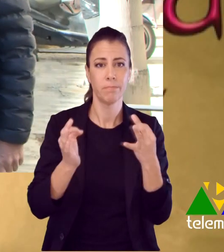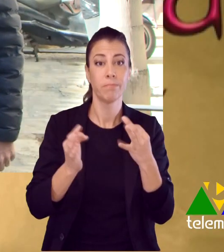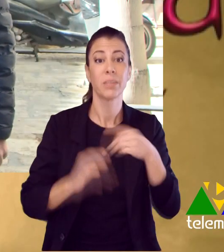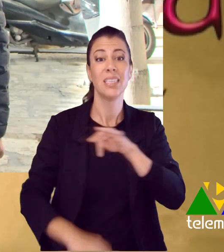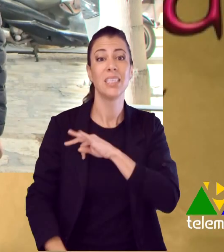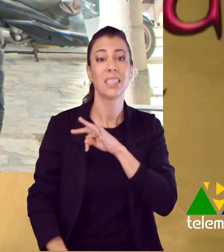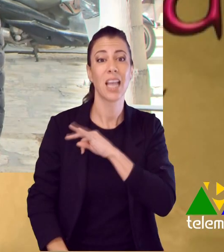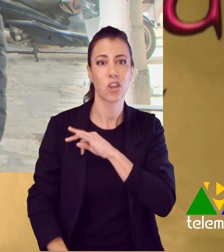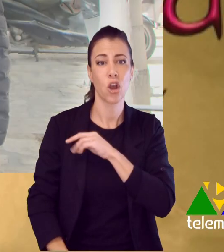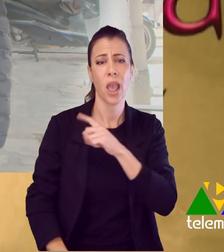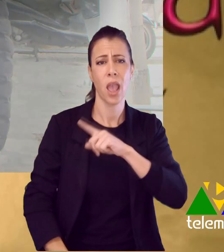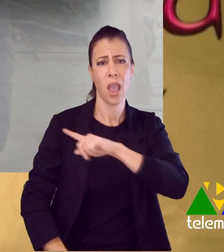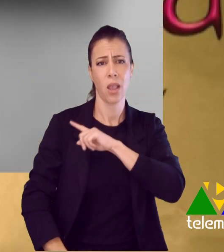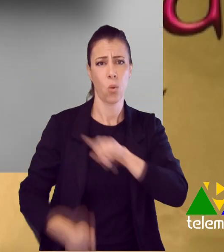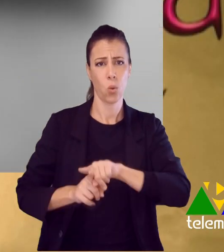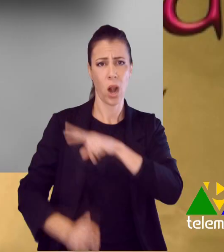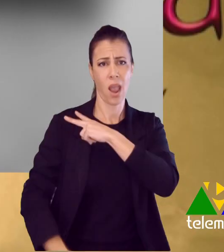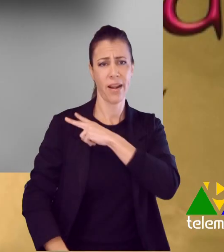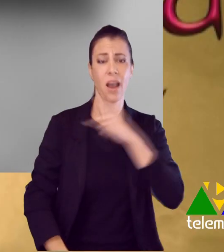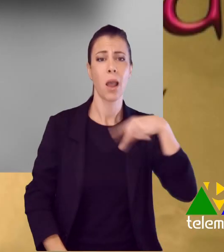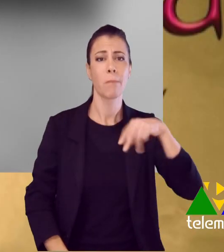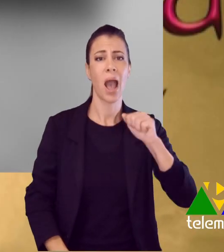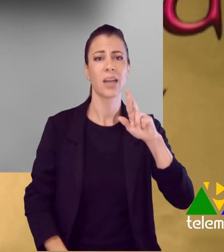Martínez Campos, el general Martínez Campos visita Motril